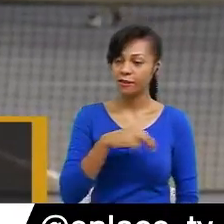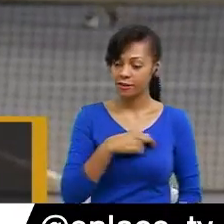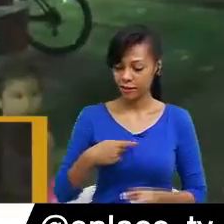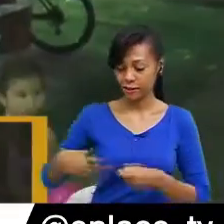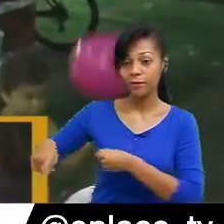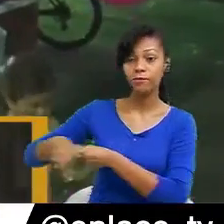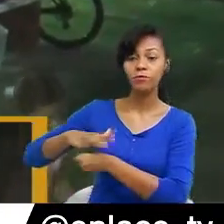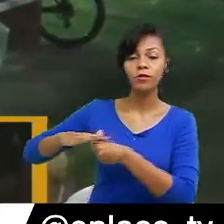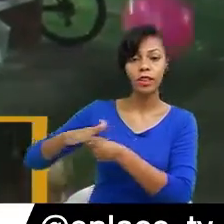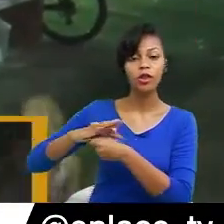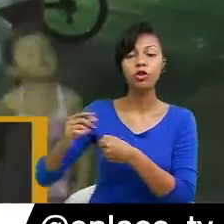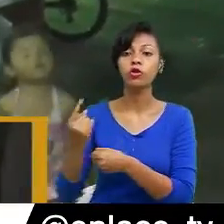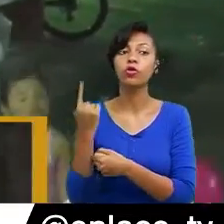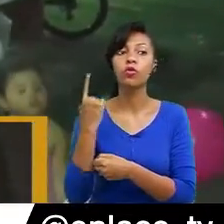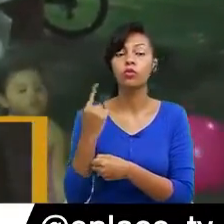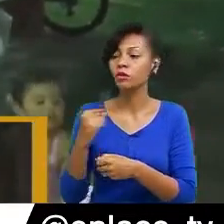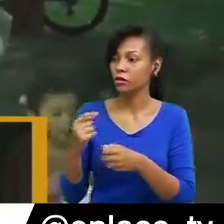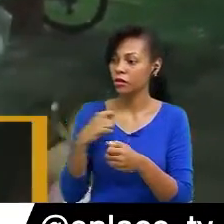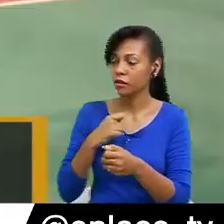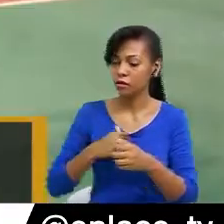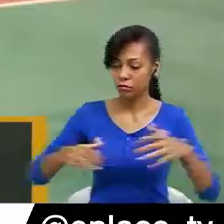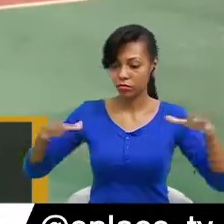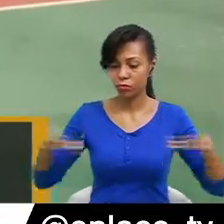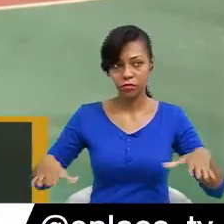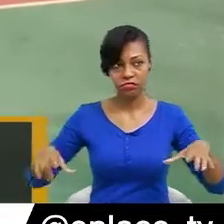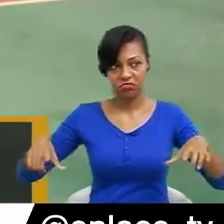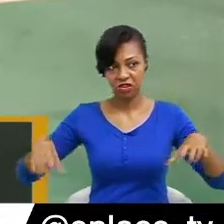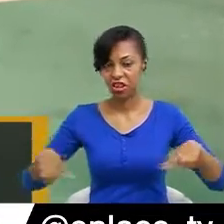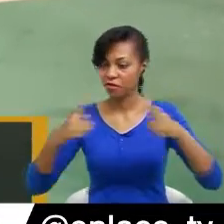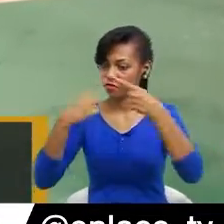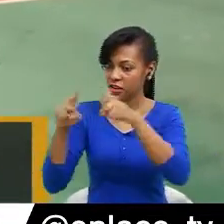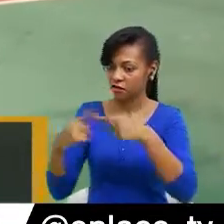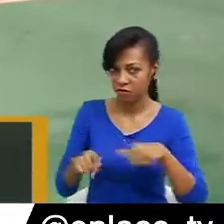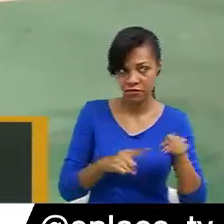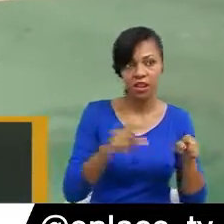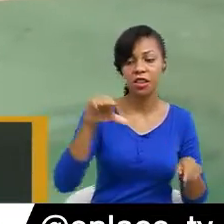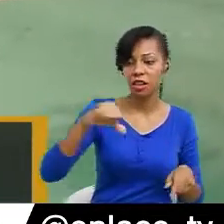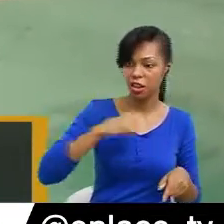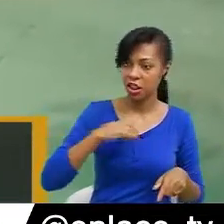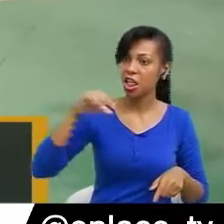tenemos varios escenarios dentro del mismo complejo del barrio. Yo les diría que